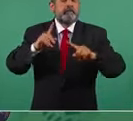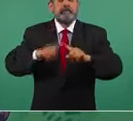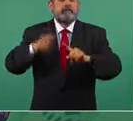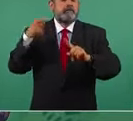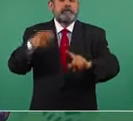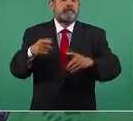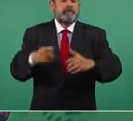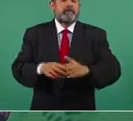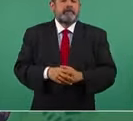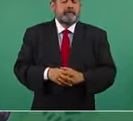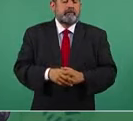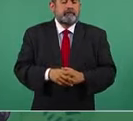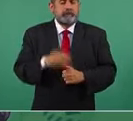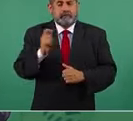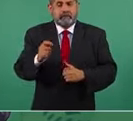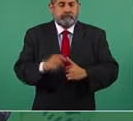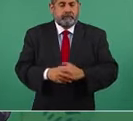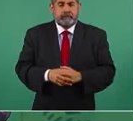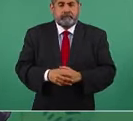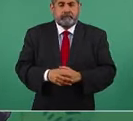sentido de que